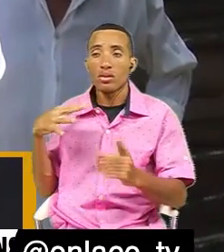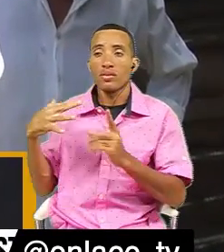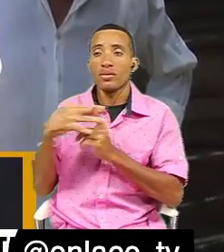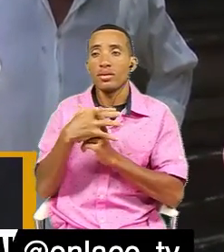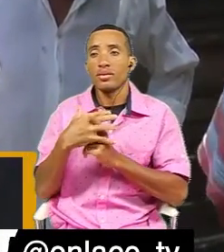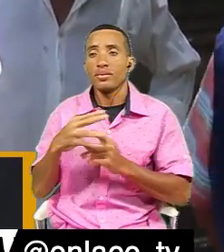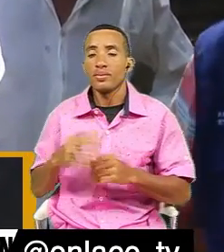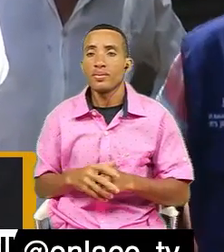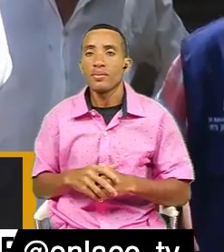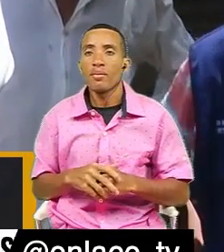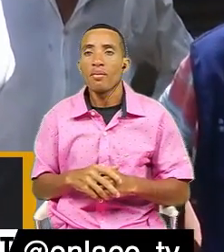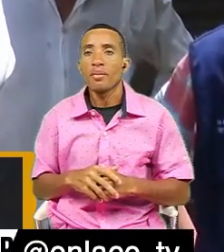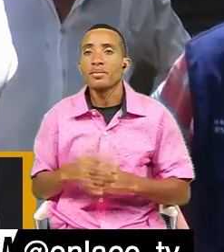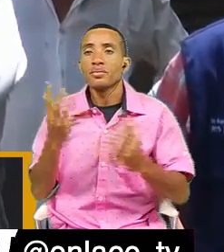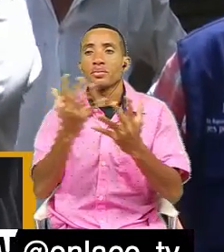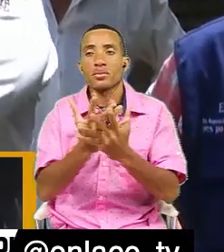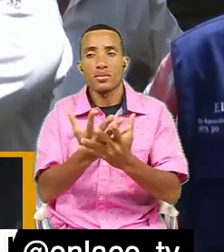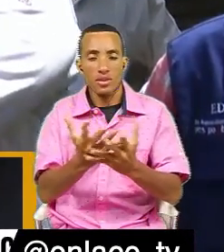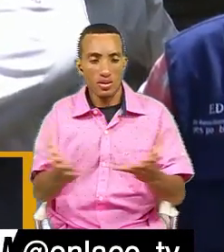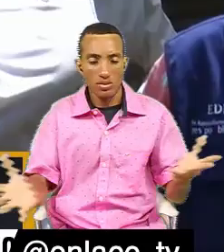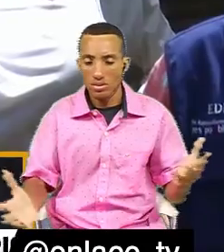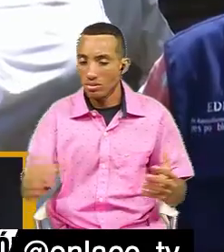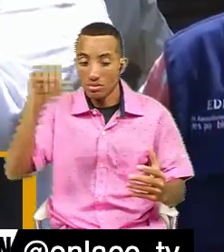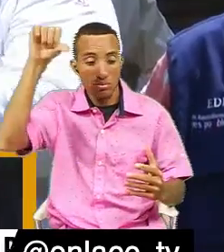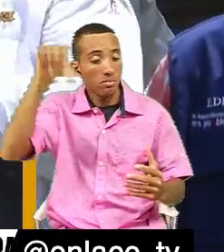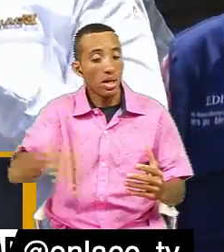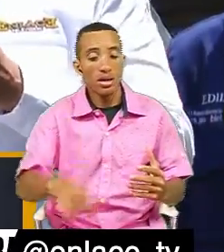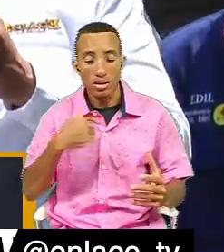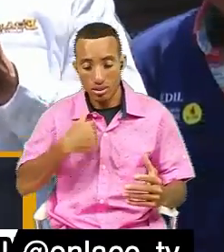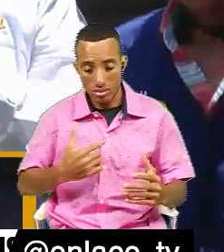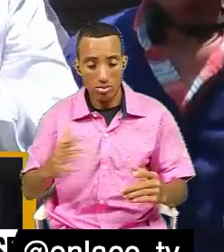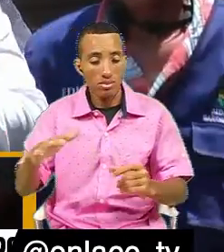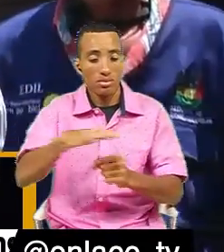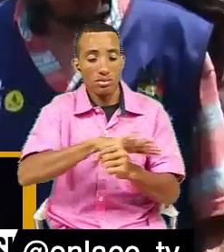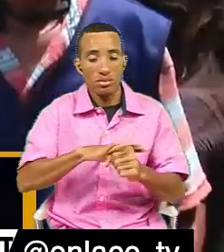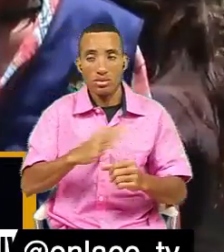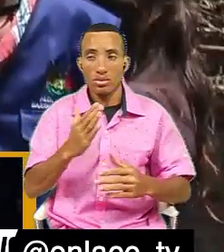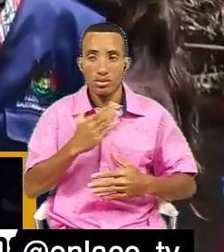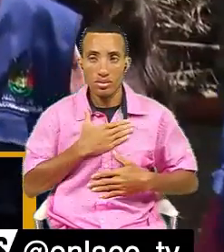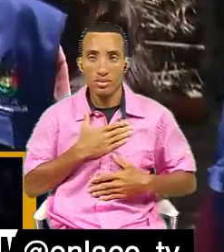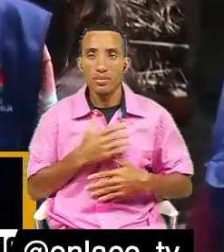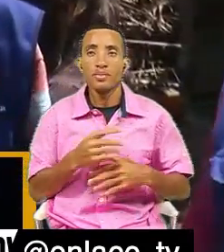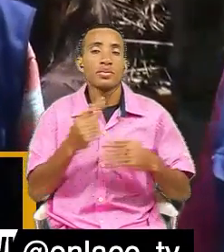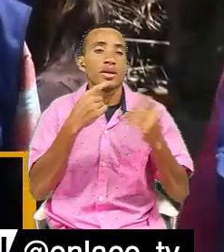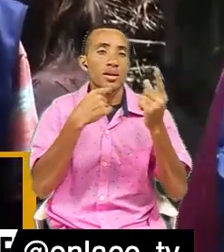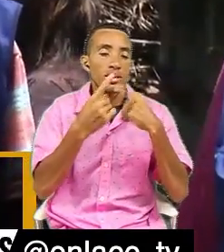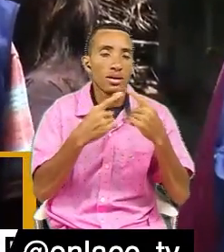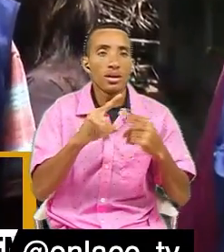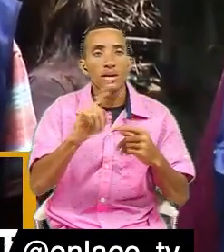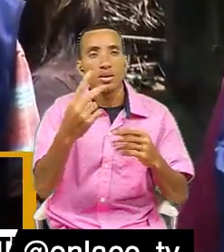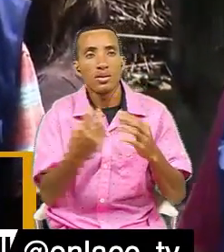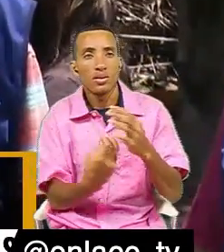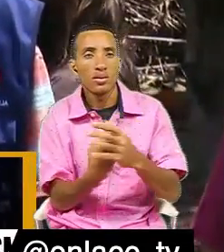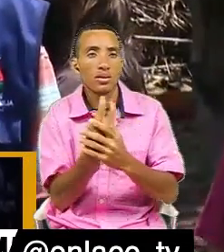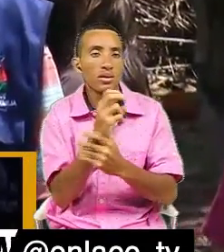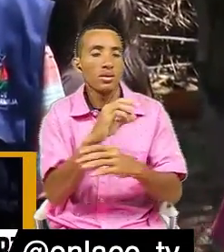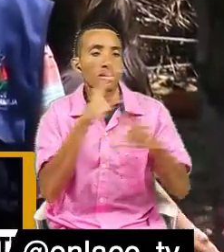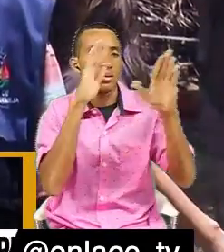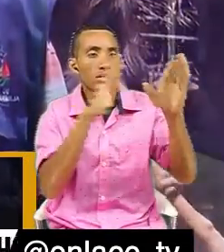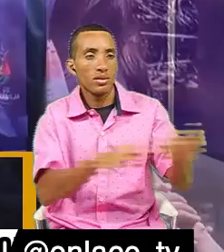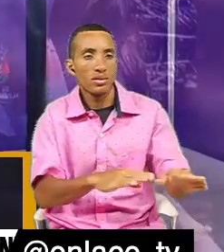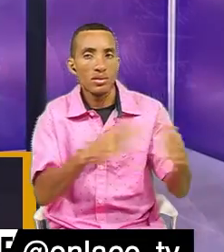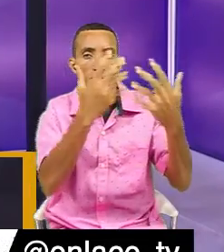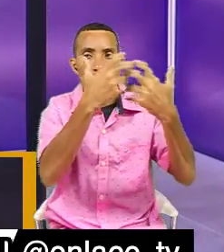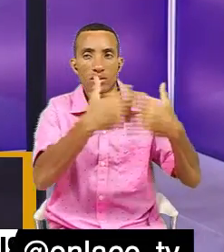hacer cosas indebidas aquí en nuestro barrio. Bien, hemos tratado de dialogar con voceros, representantes de la firma que